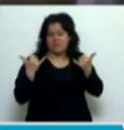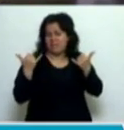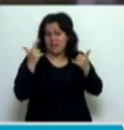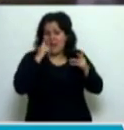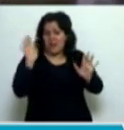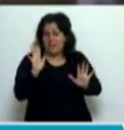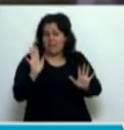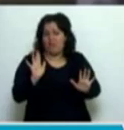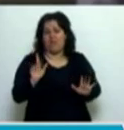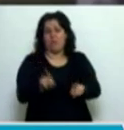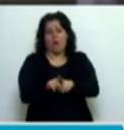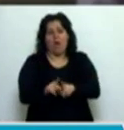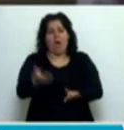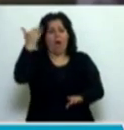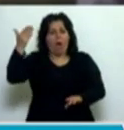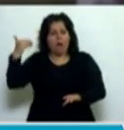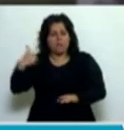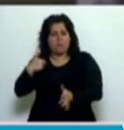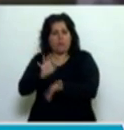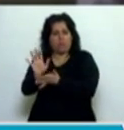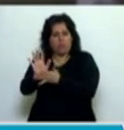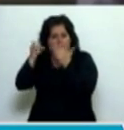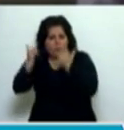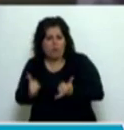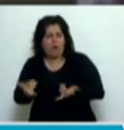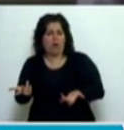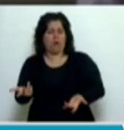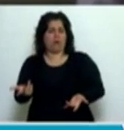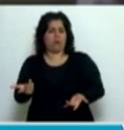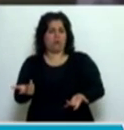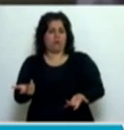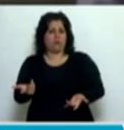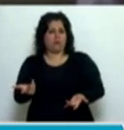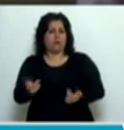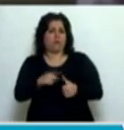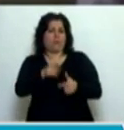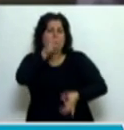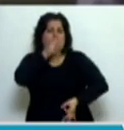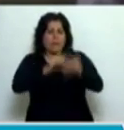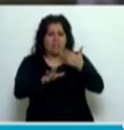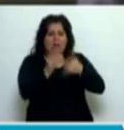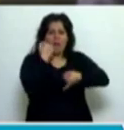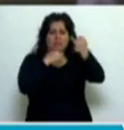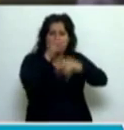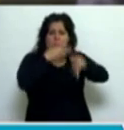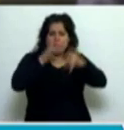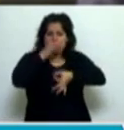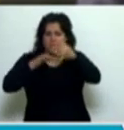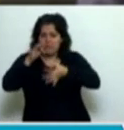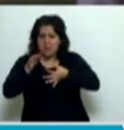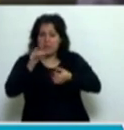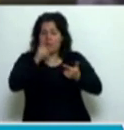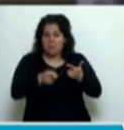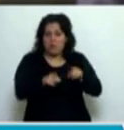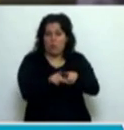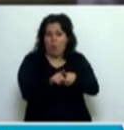procesos de endeudamiento del Estado, de venta de activos y sobre todo de venta de